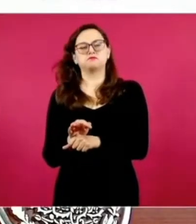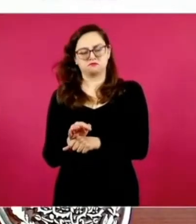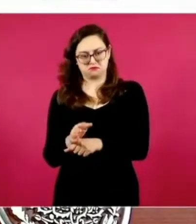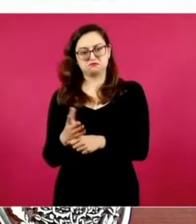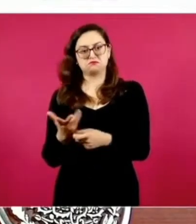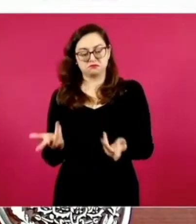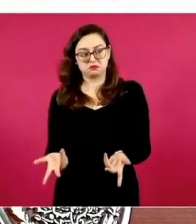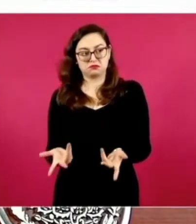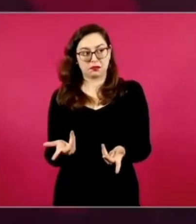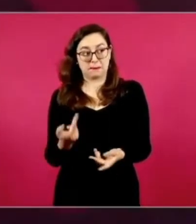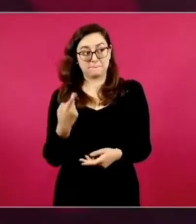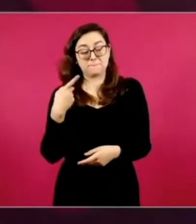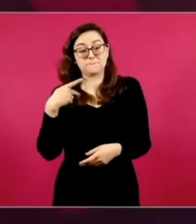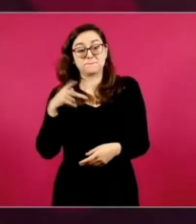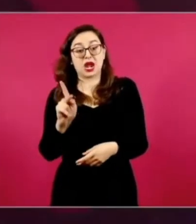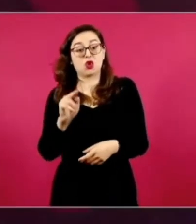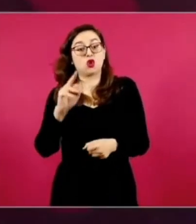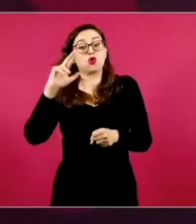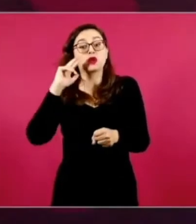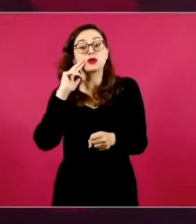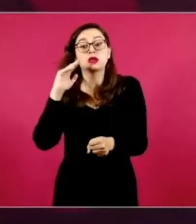derechos humanos,